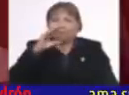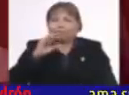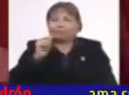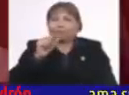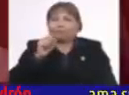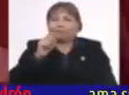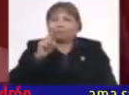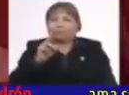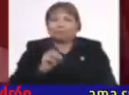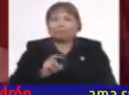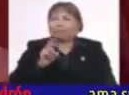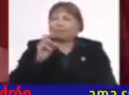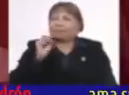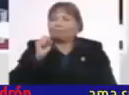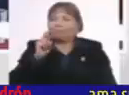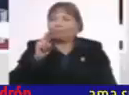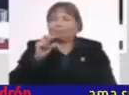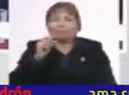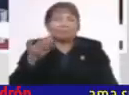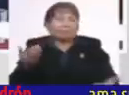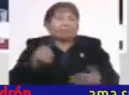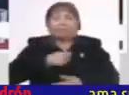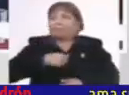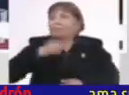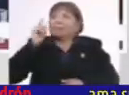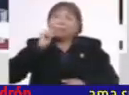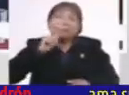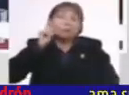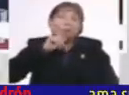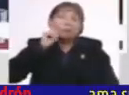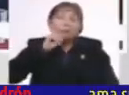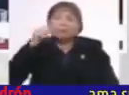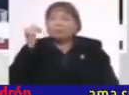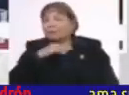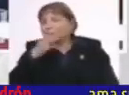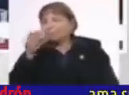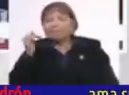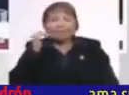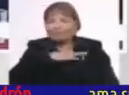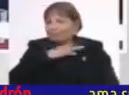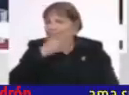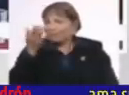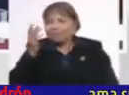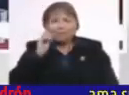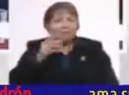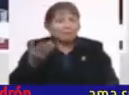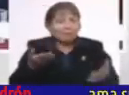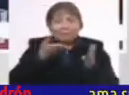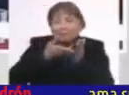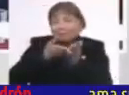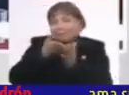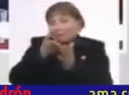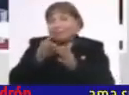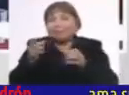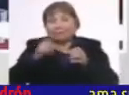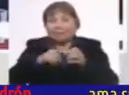vargas lamentablemente miente deliberadamente este señor y eso es falso en esa misma línea